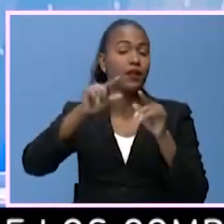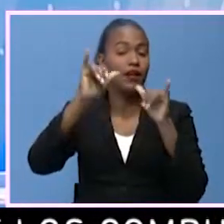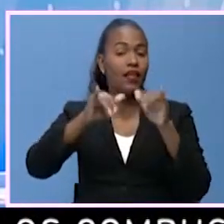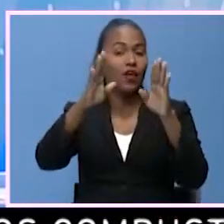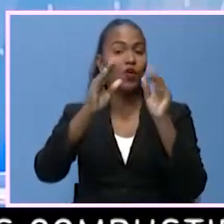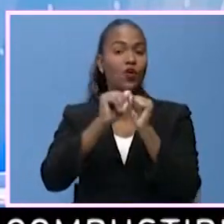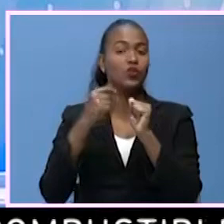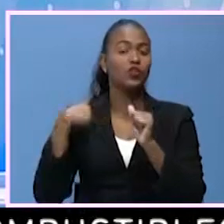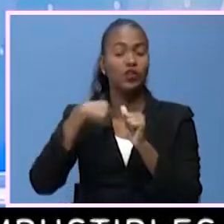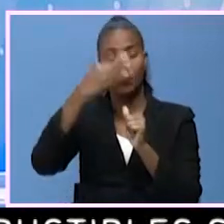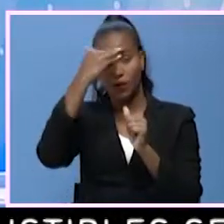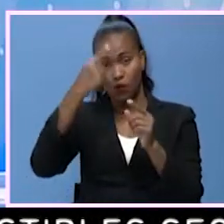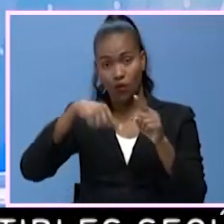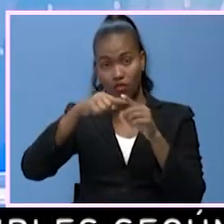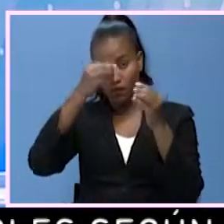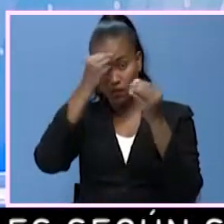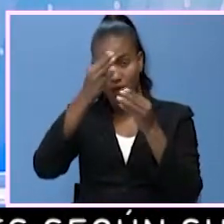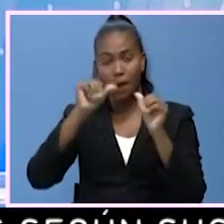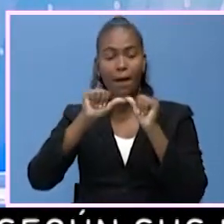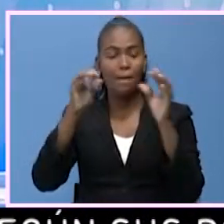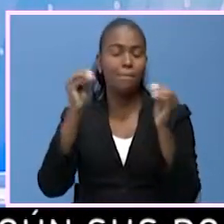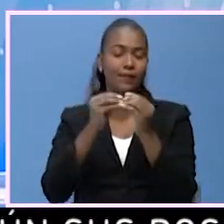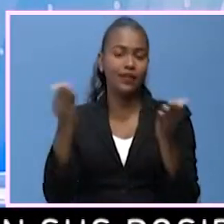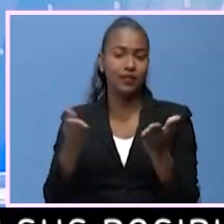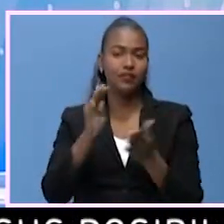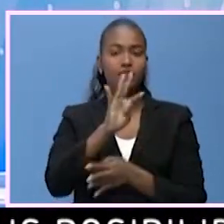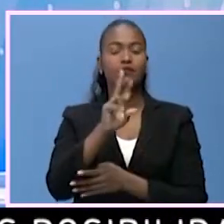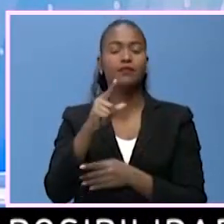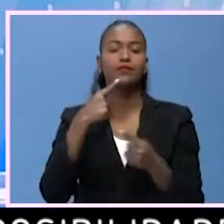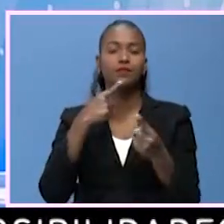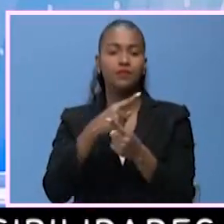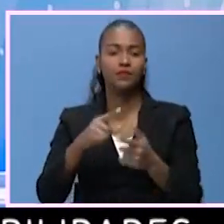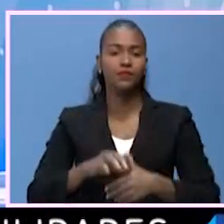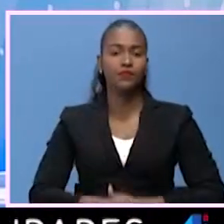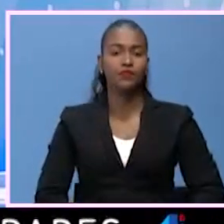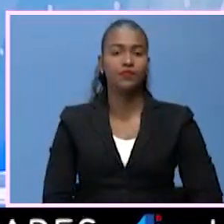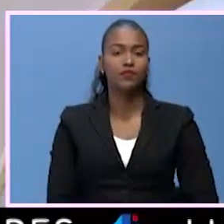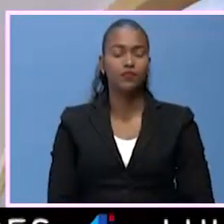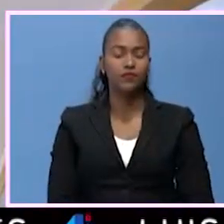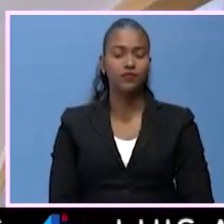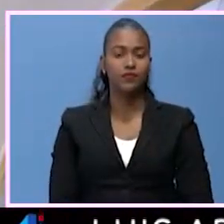quédese ahí porque cuando regresemos tenemos más informaciones en 4RD Noticias.